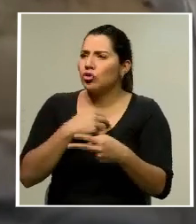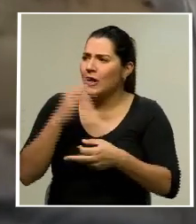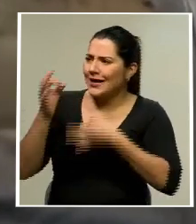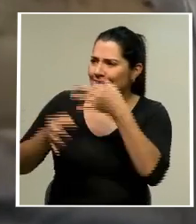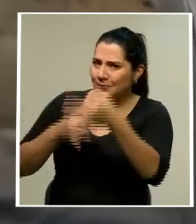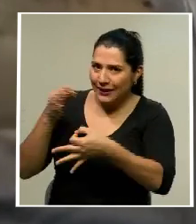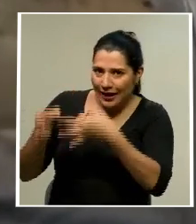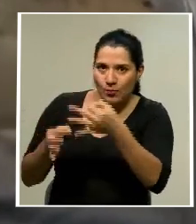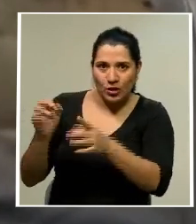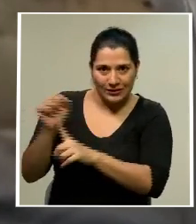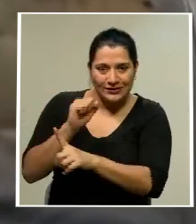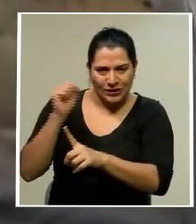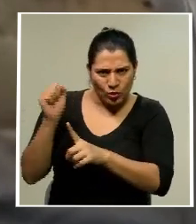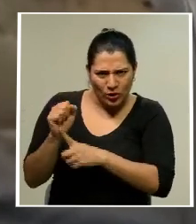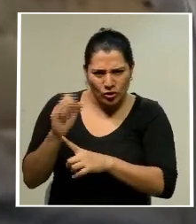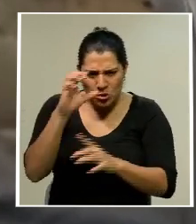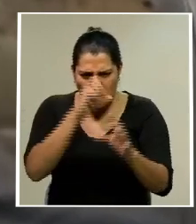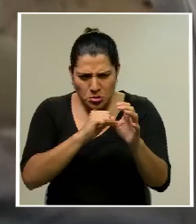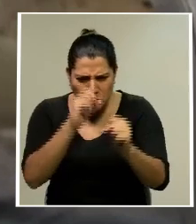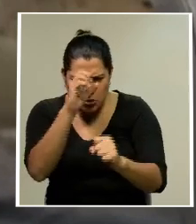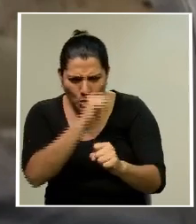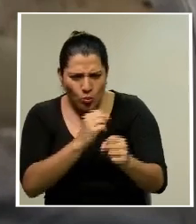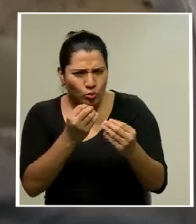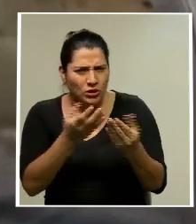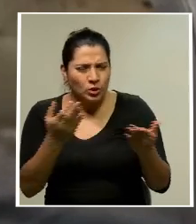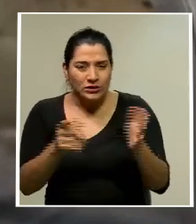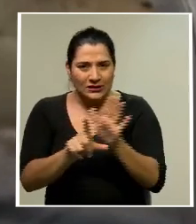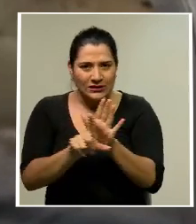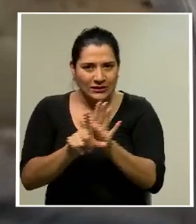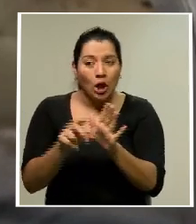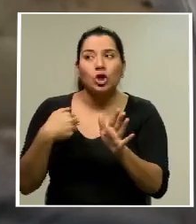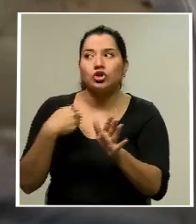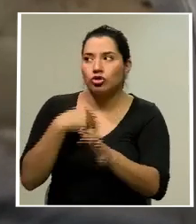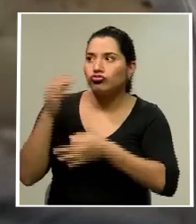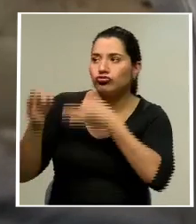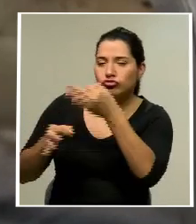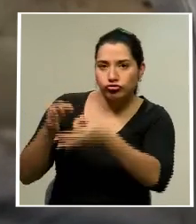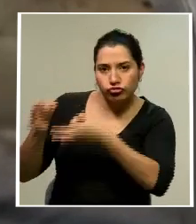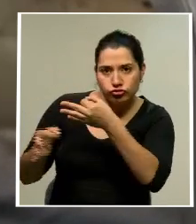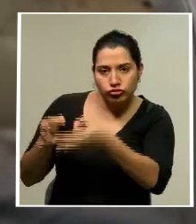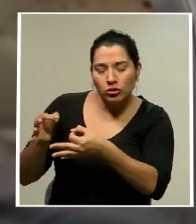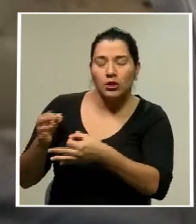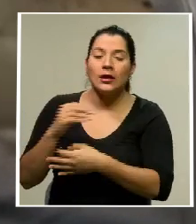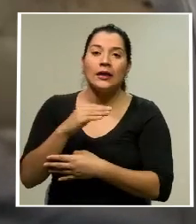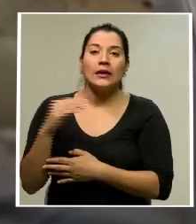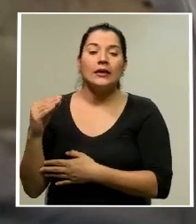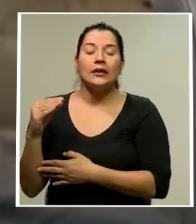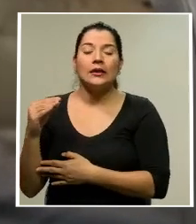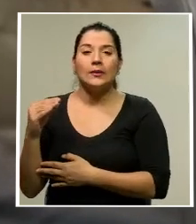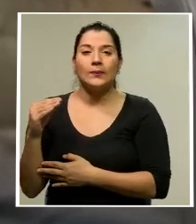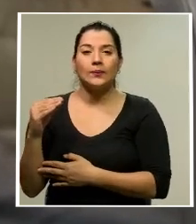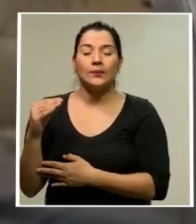forma general, como muy bien lo dijo don Carlos Meléndez en prensa, y